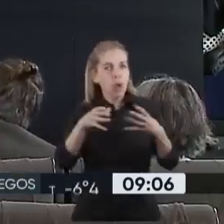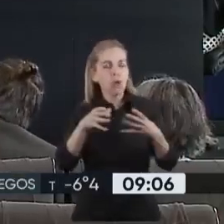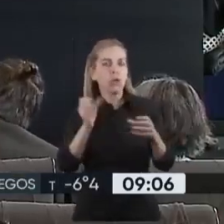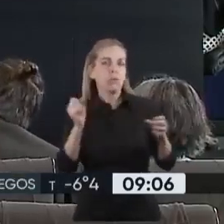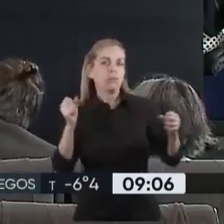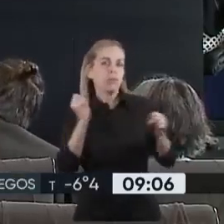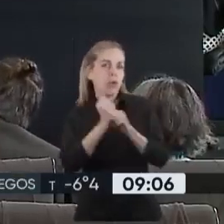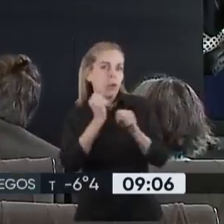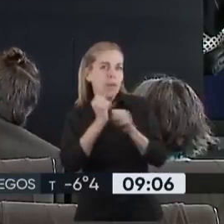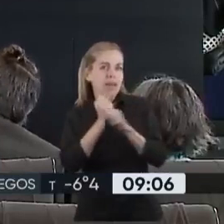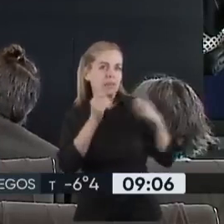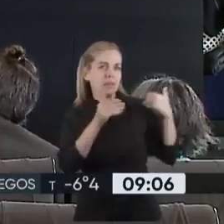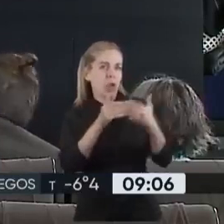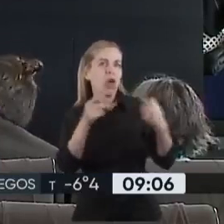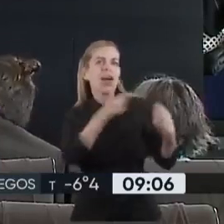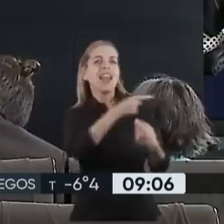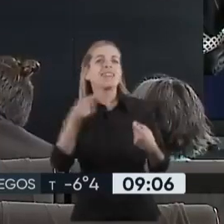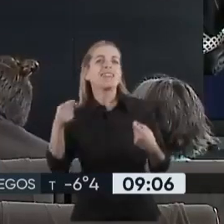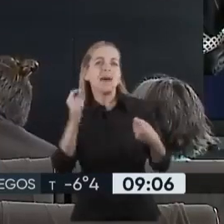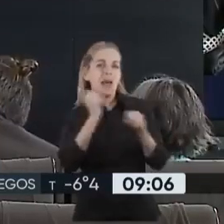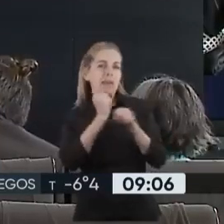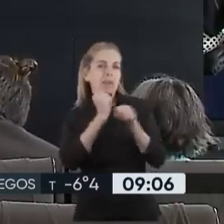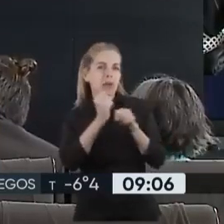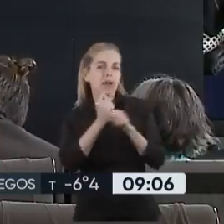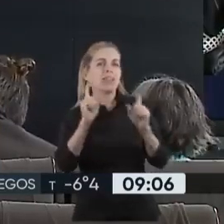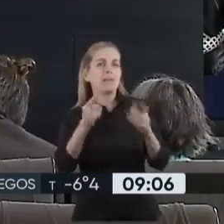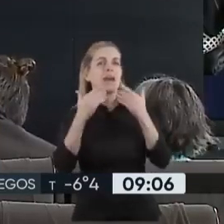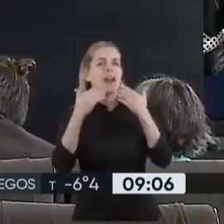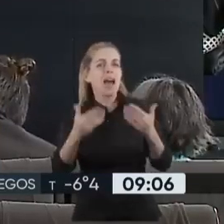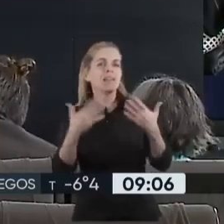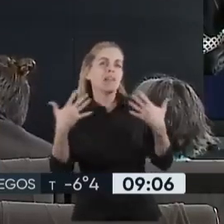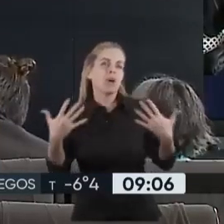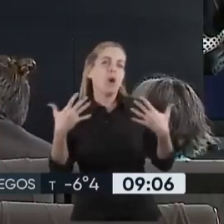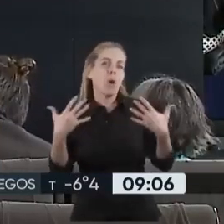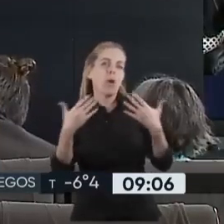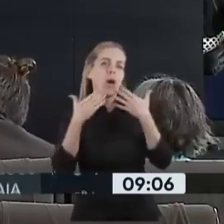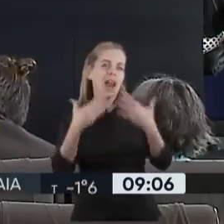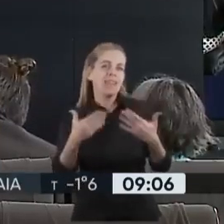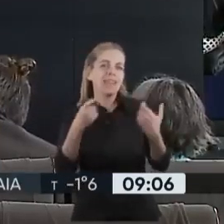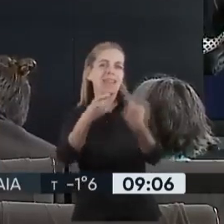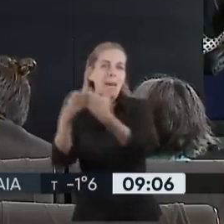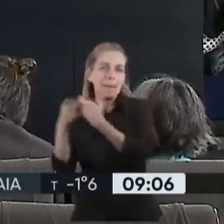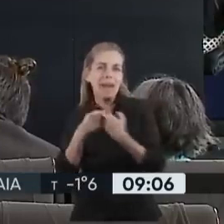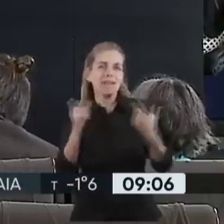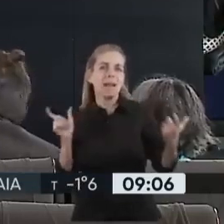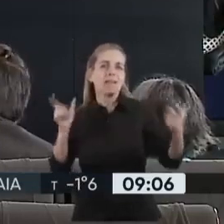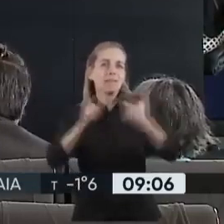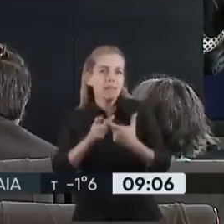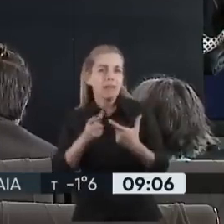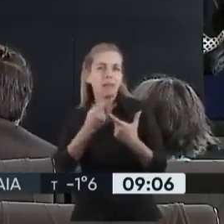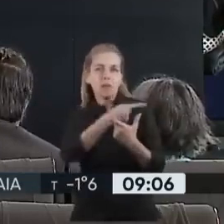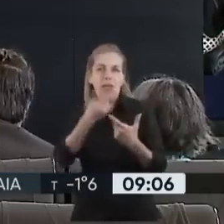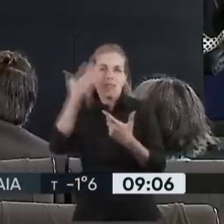intensamente toda la semana y además agradecerle por supuesto a todas las empresas y las cámaras con las que nos estuvimos